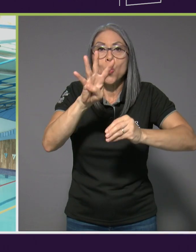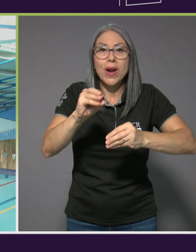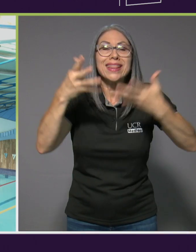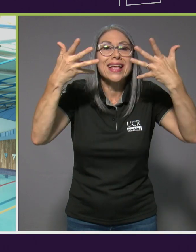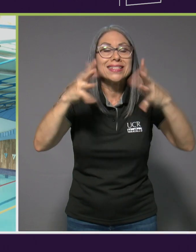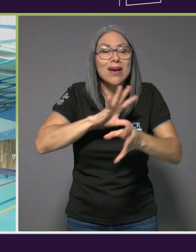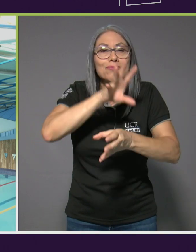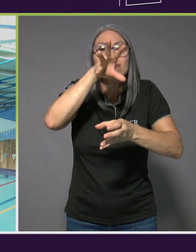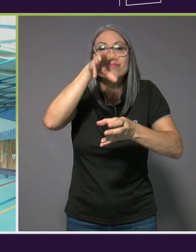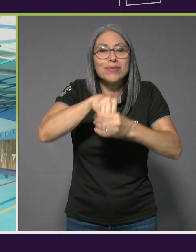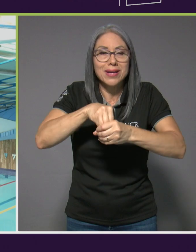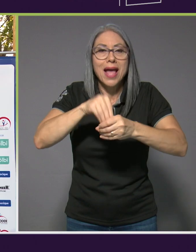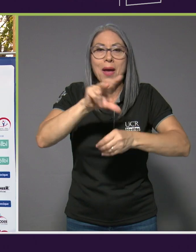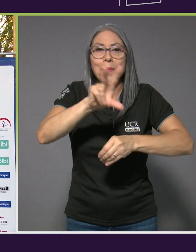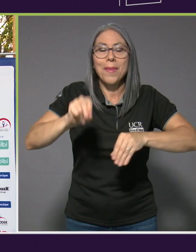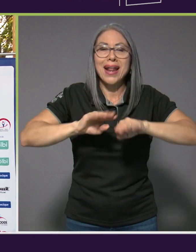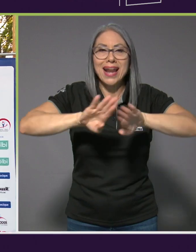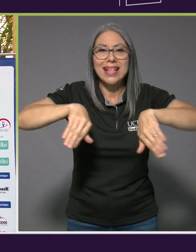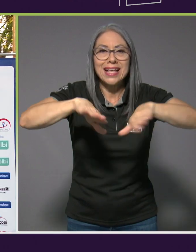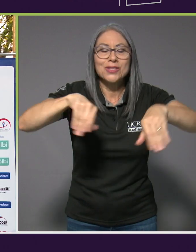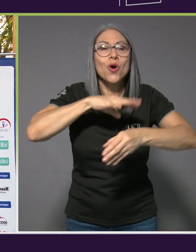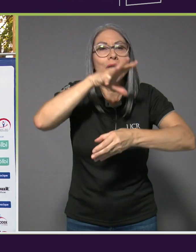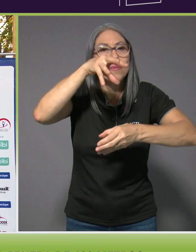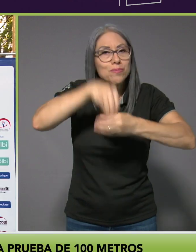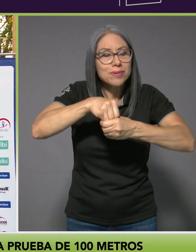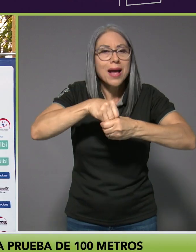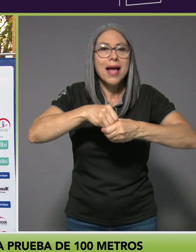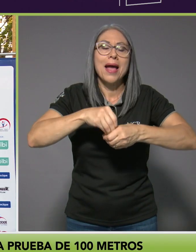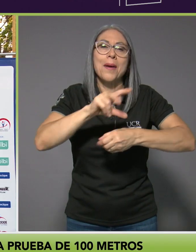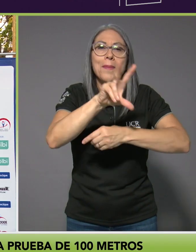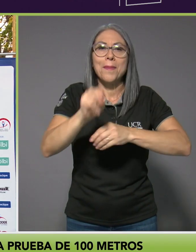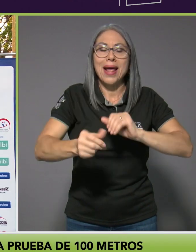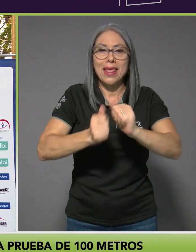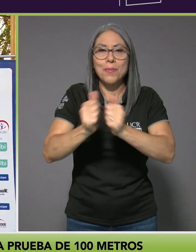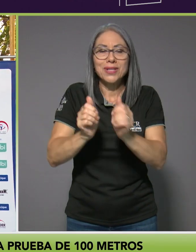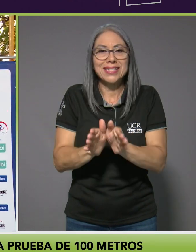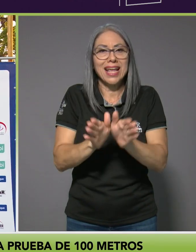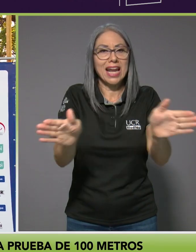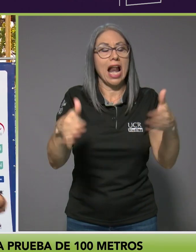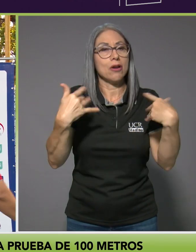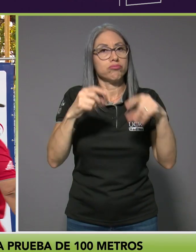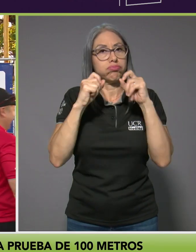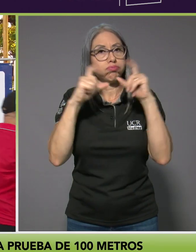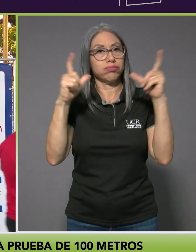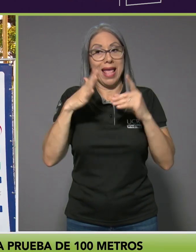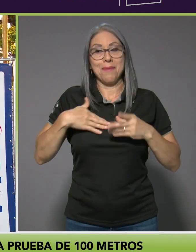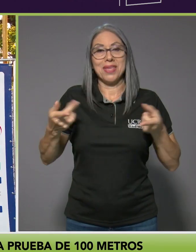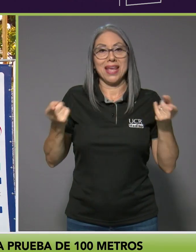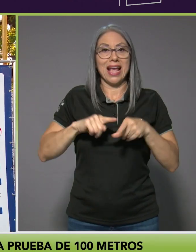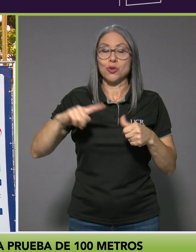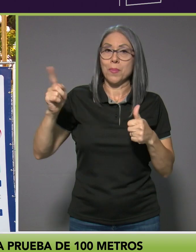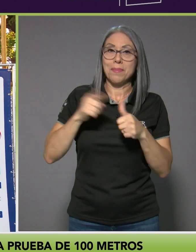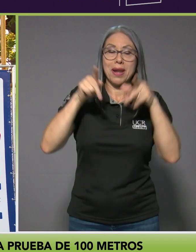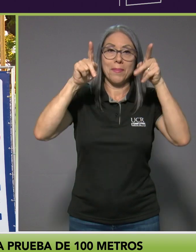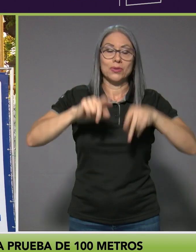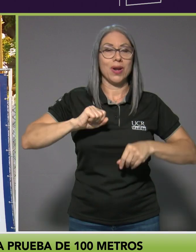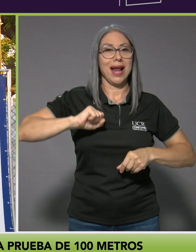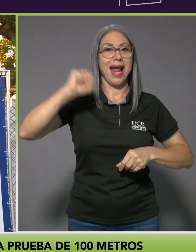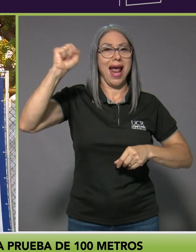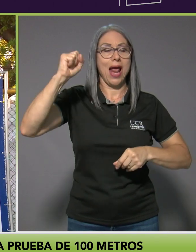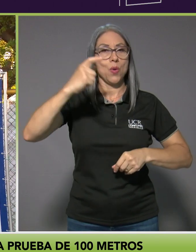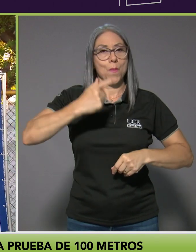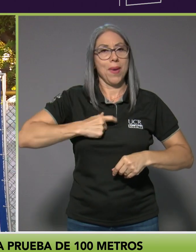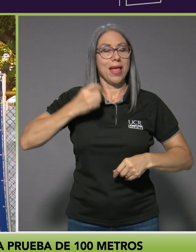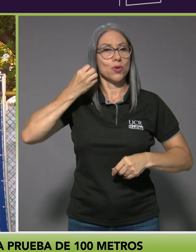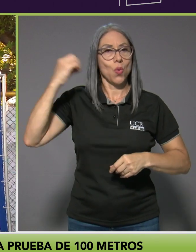y los paradeportes en general, la verdad es un avance impresionante y en mi caso me tocó ser el primer medallista de oro, entonces fue